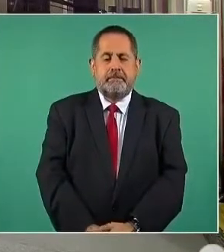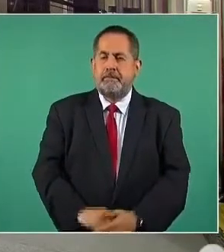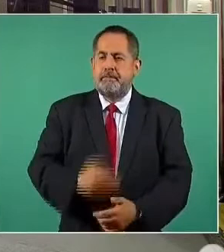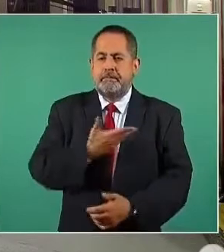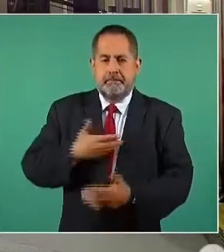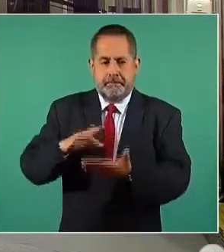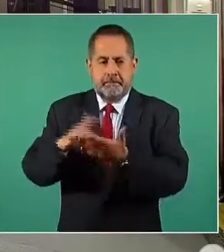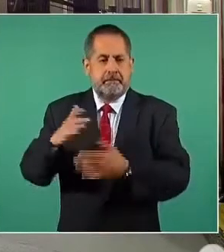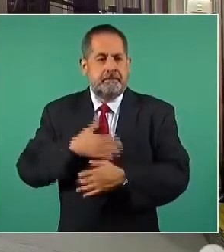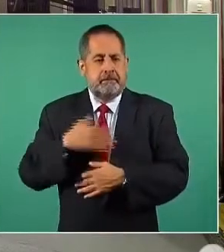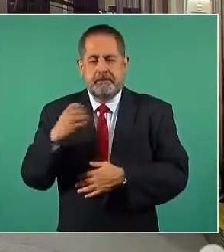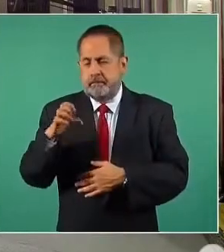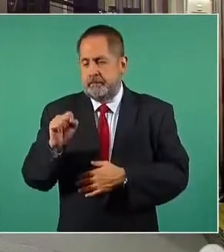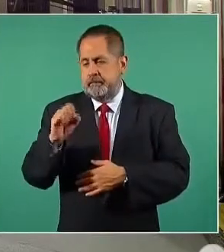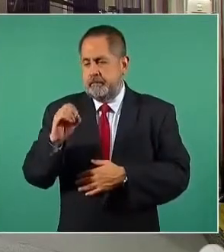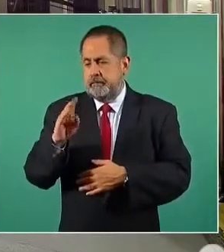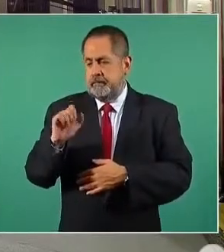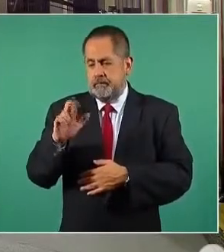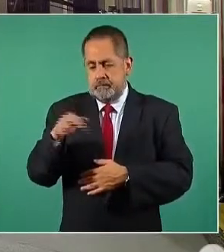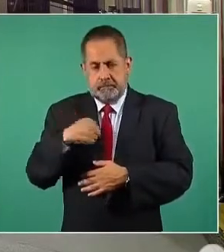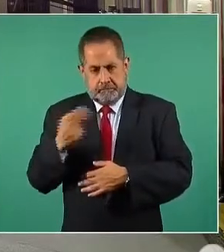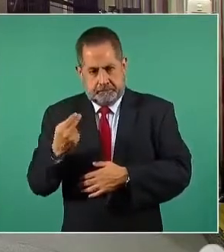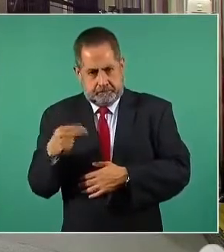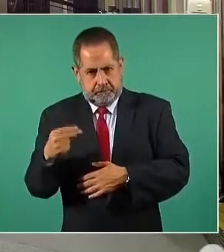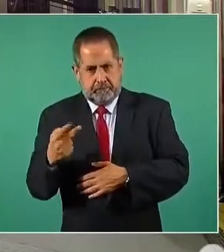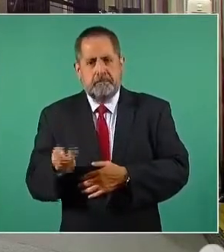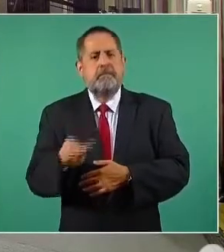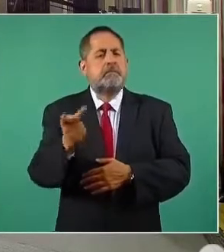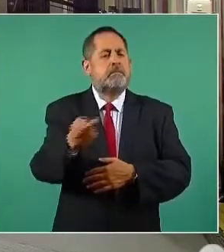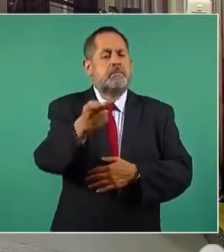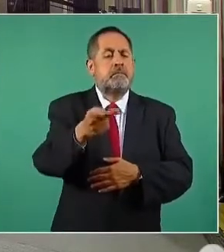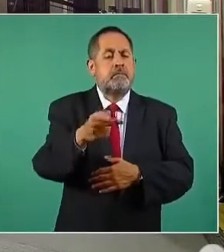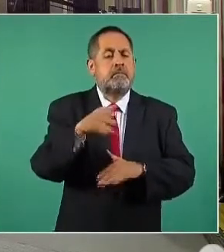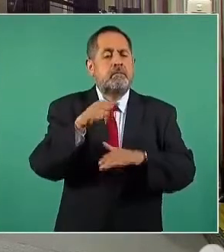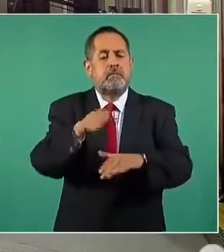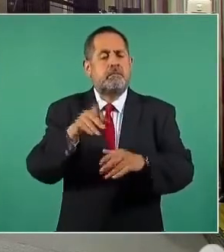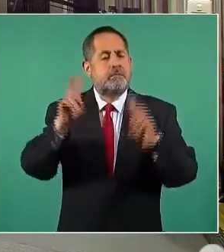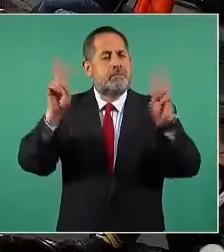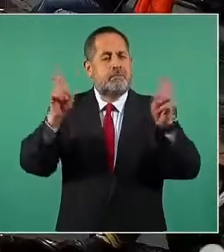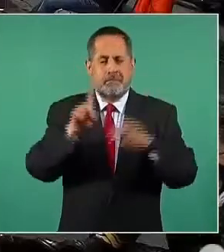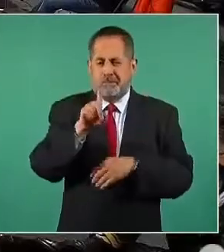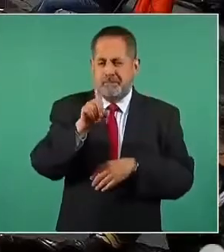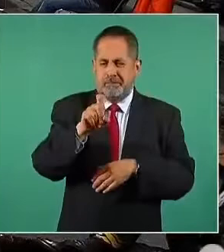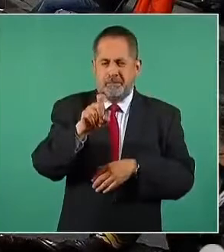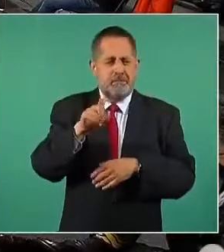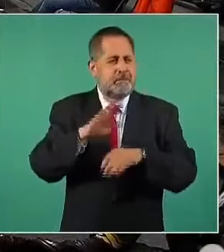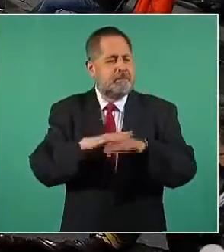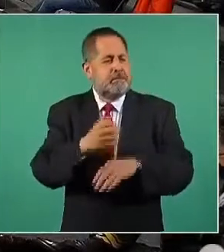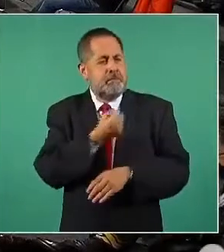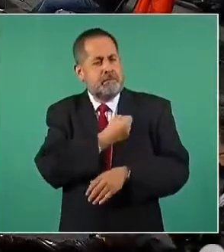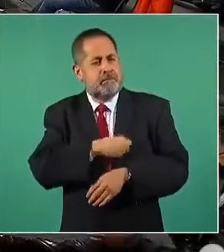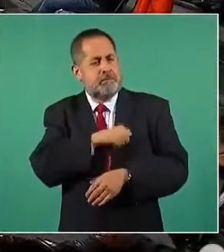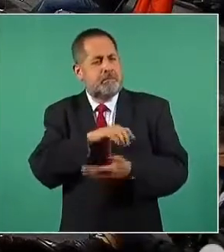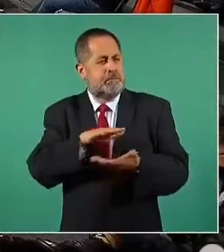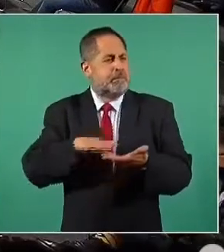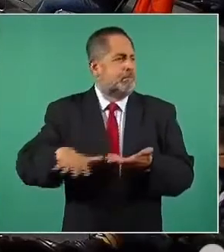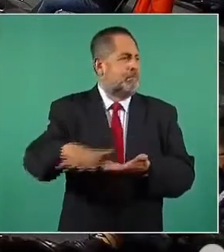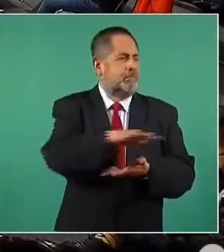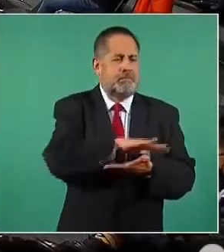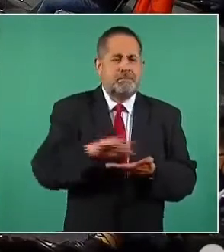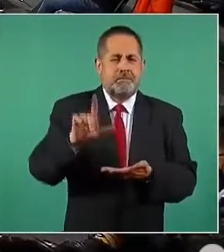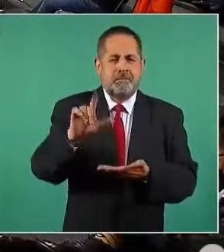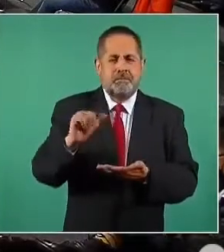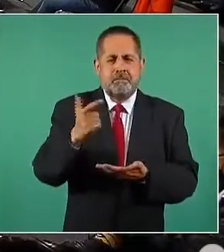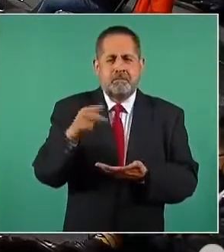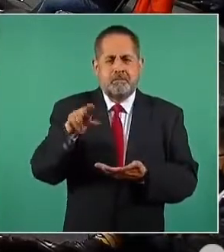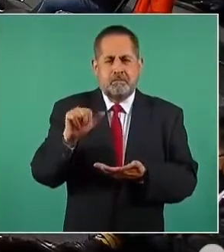Gracias, presidente. Buenos días. Dalila Escobar, de A Tiempo TV. Sobre el tema del proyecto de agua saludable para la laguna, que es un asunto pues muy importante,